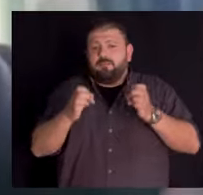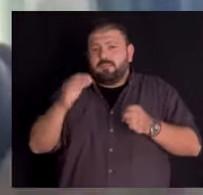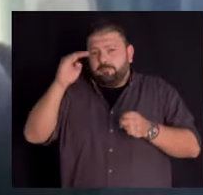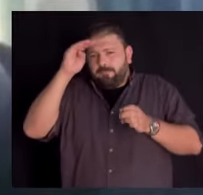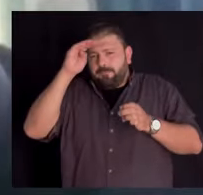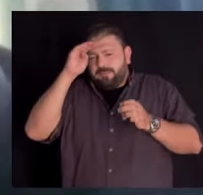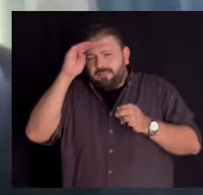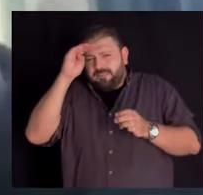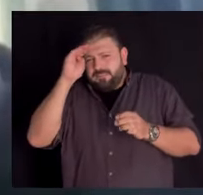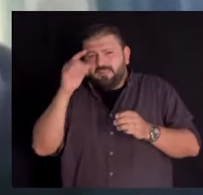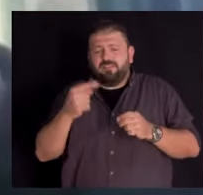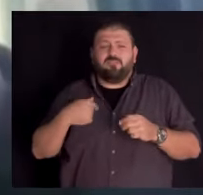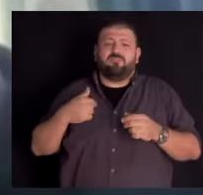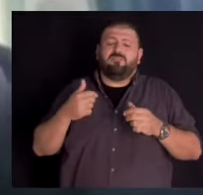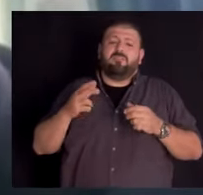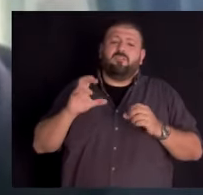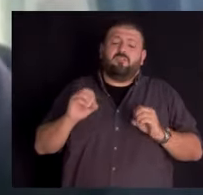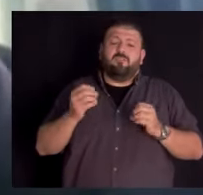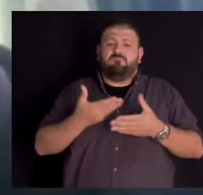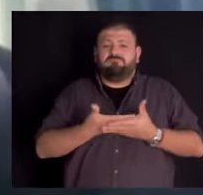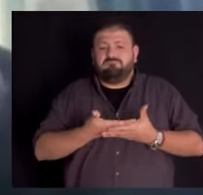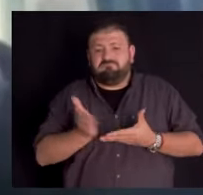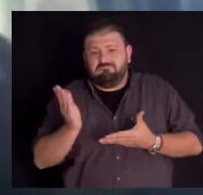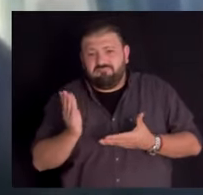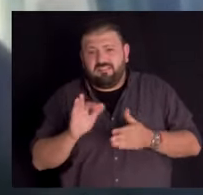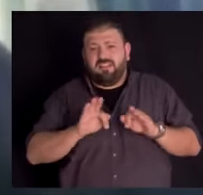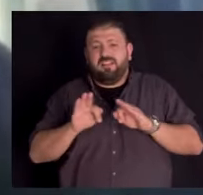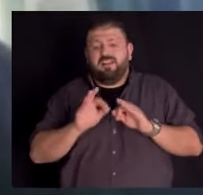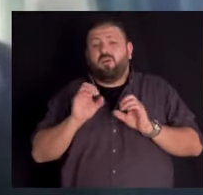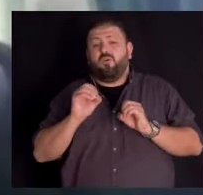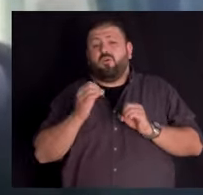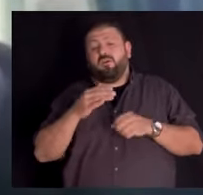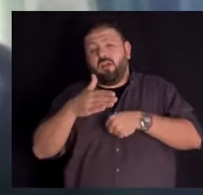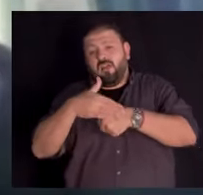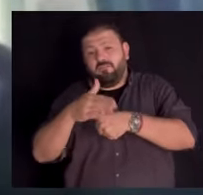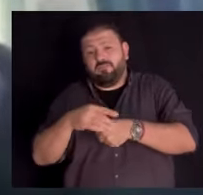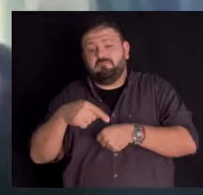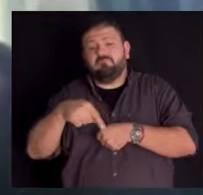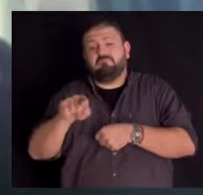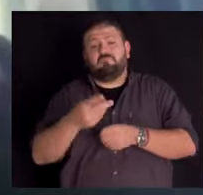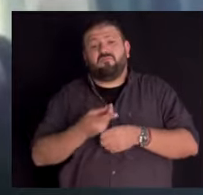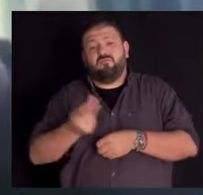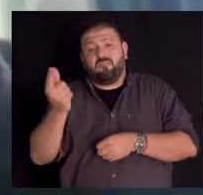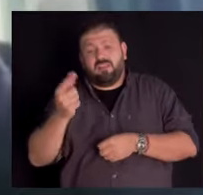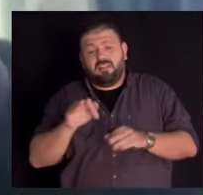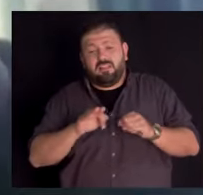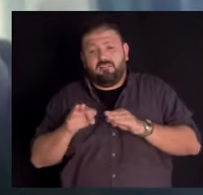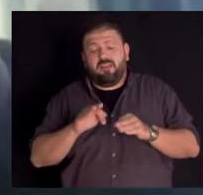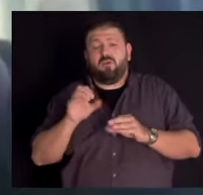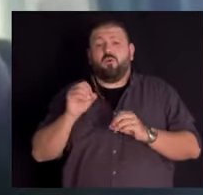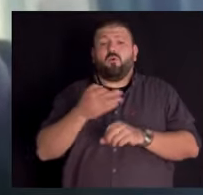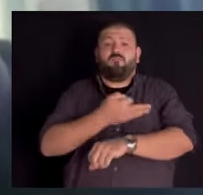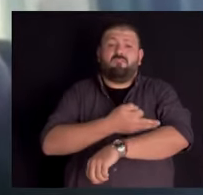que a lo mejor se quedó sin empleo, que lo van a correr del trabajo, o que no tiene, o que no encuentra, o que tiene algún familiar